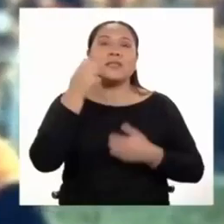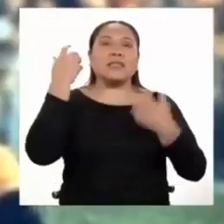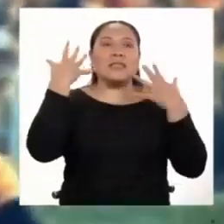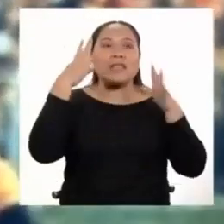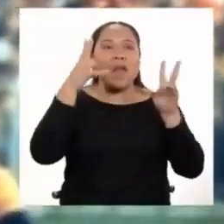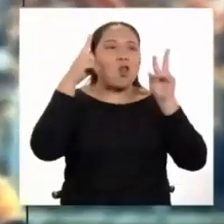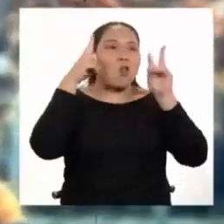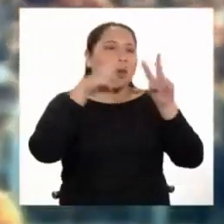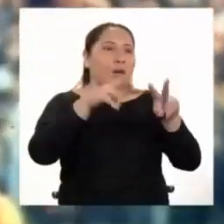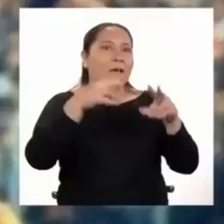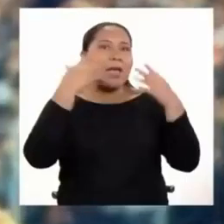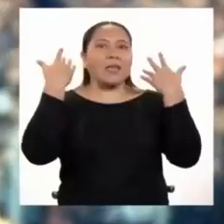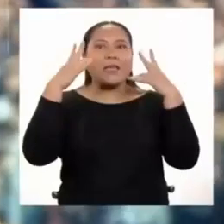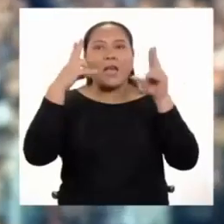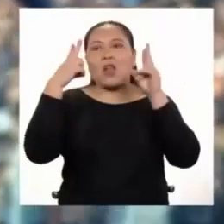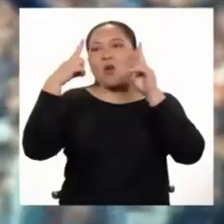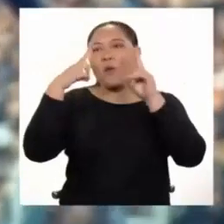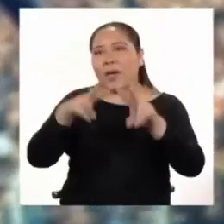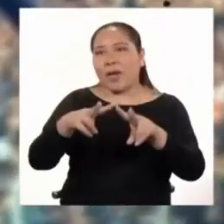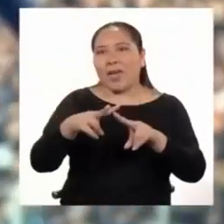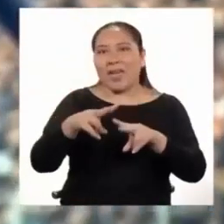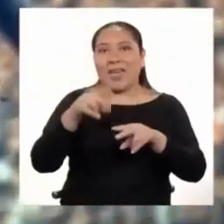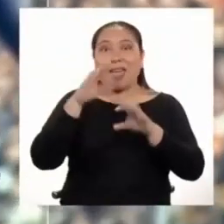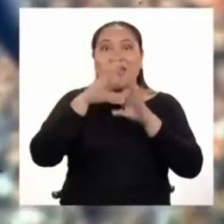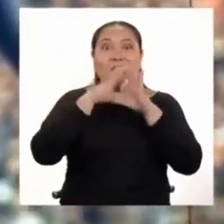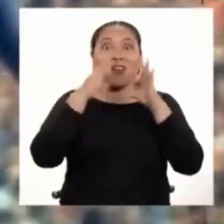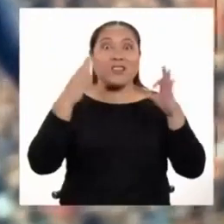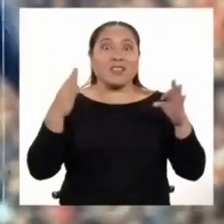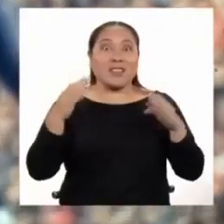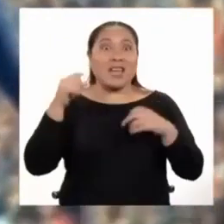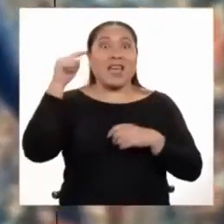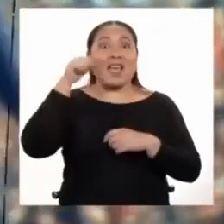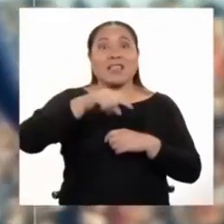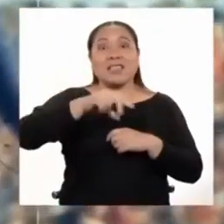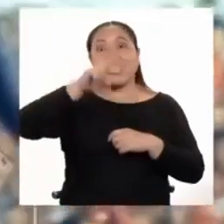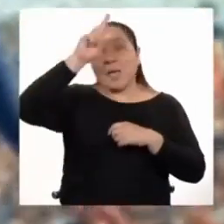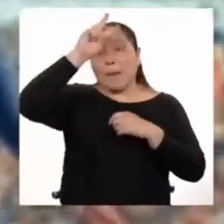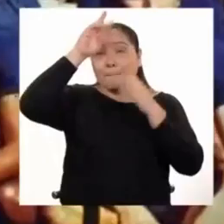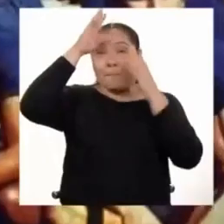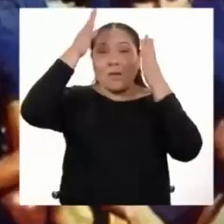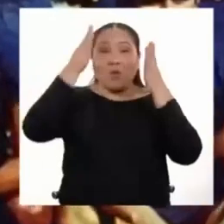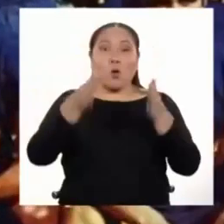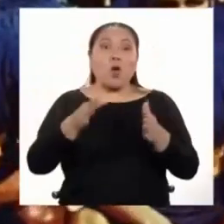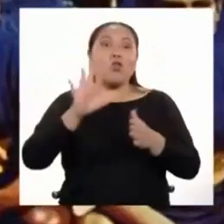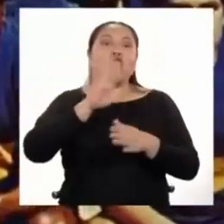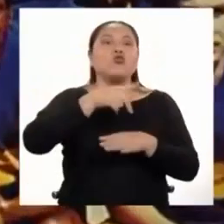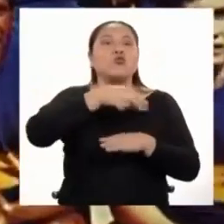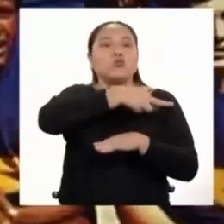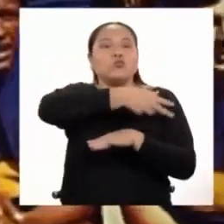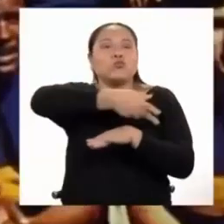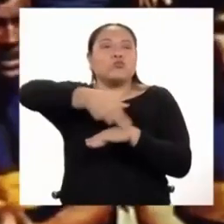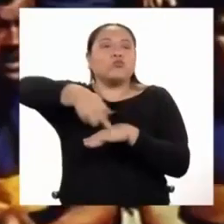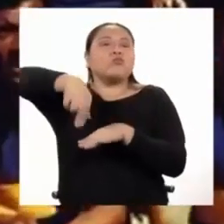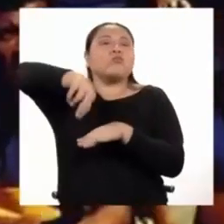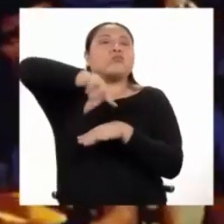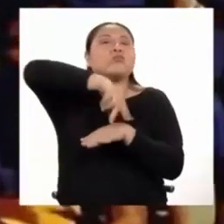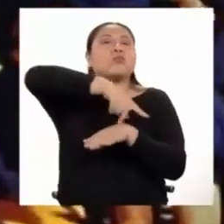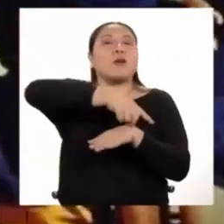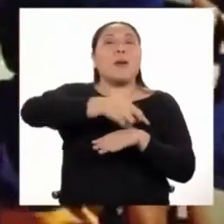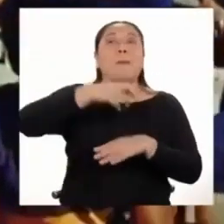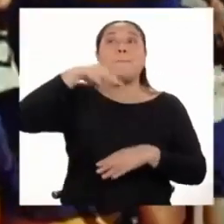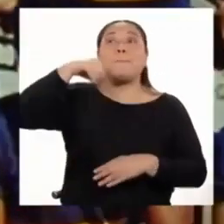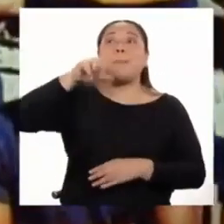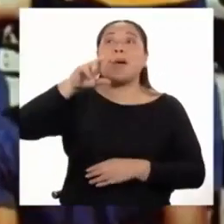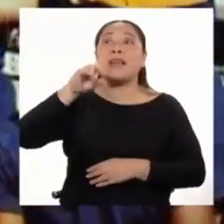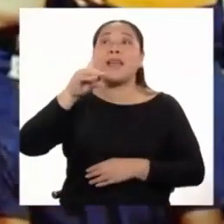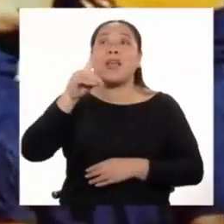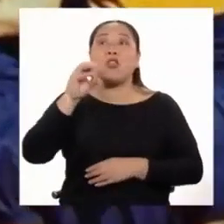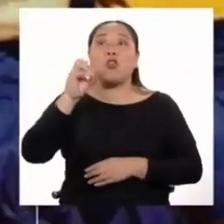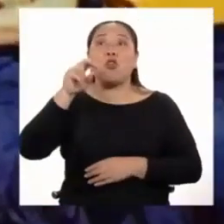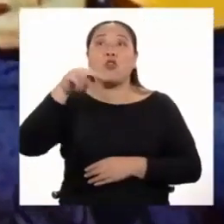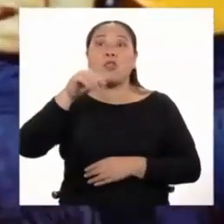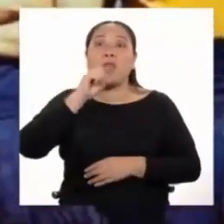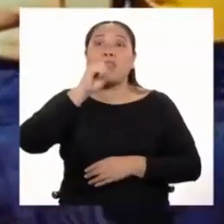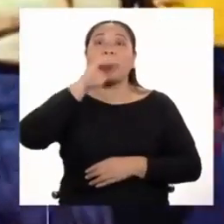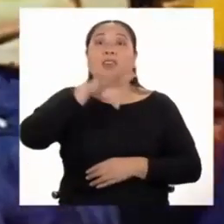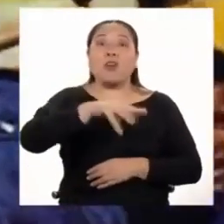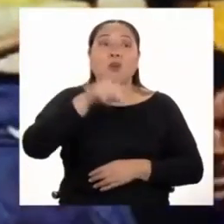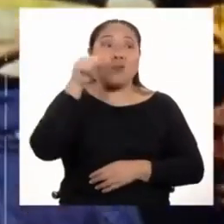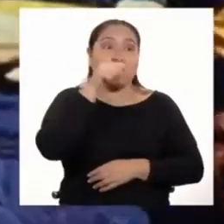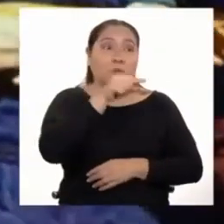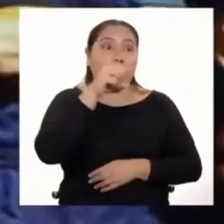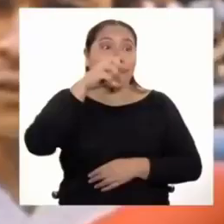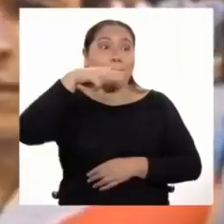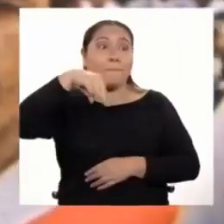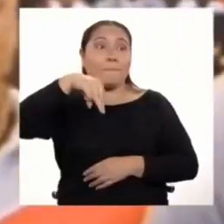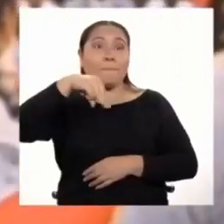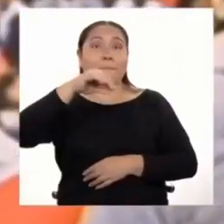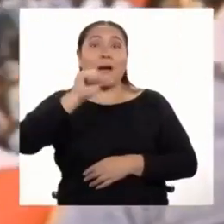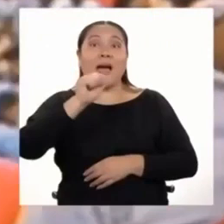ve, es el peruano y su ballet". Maradona dijo en una oportunidad que Meléndez fue el mejor